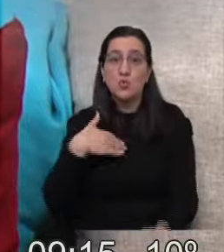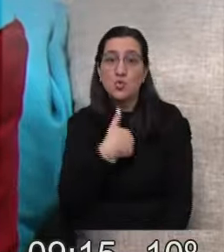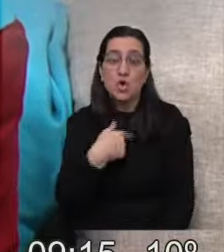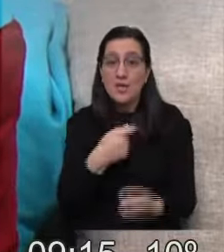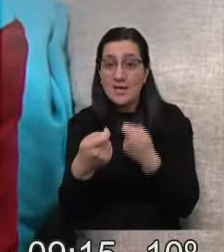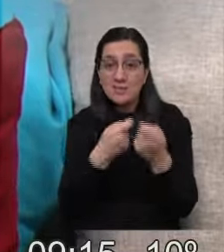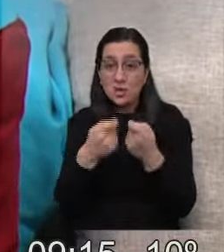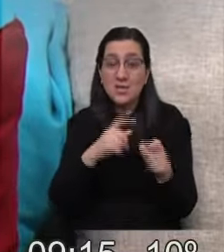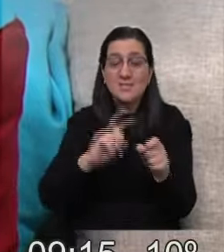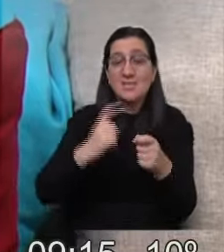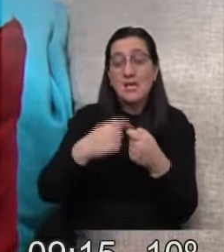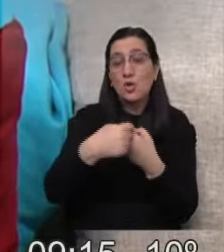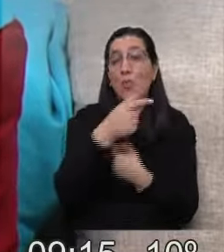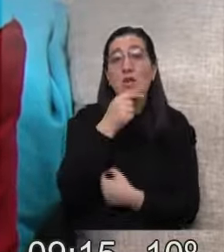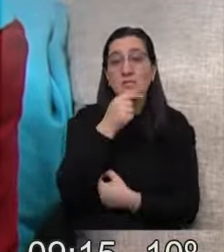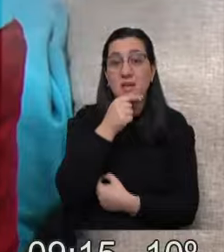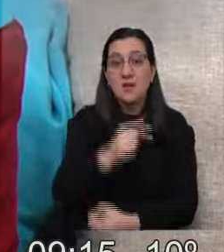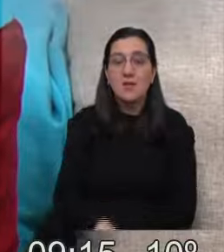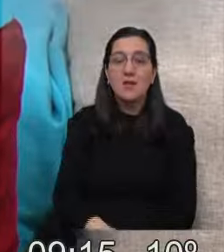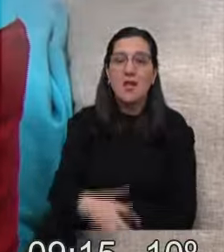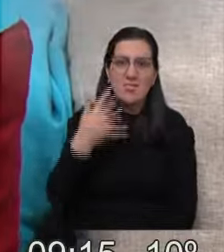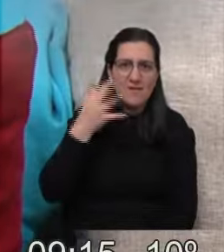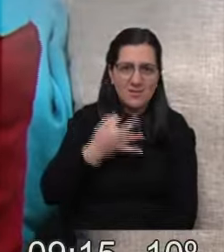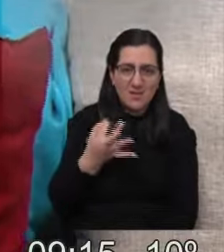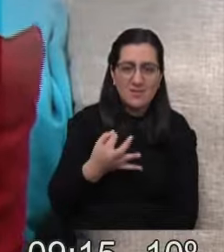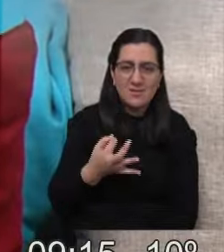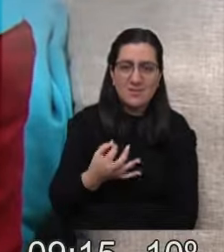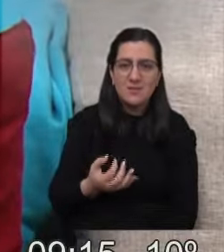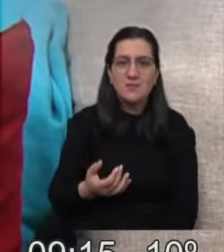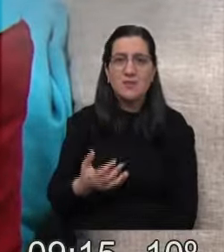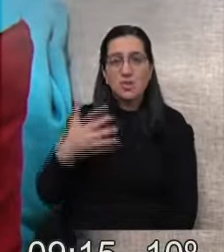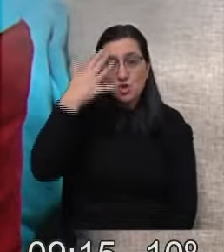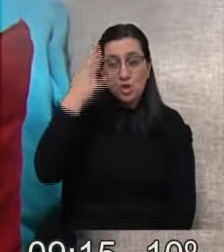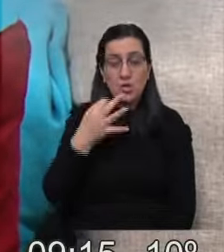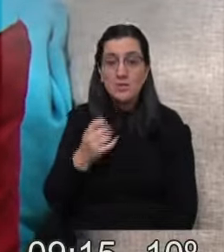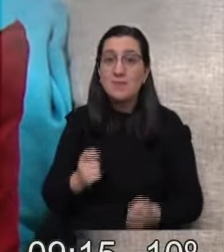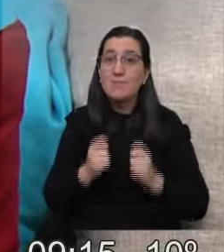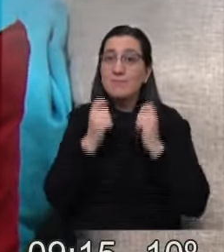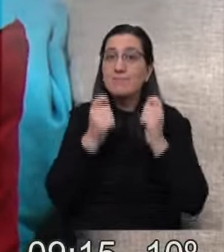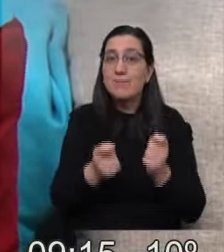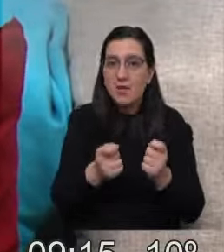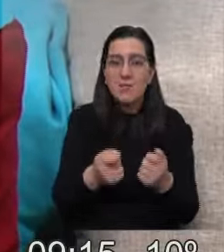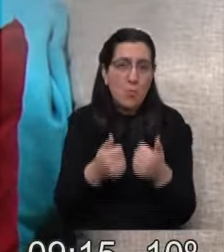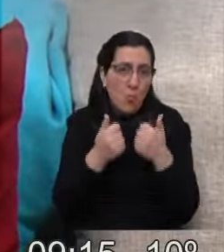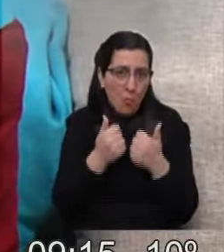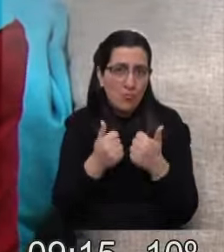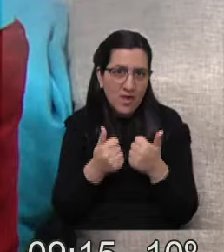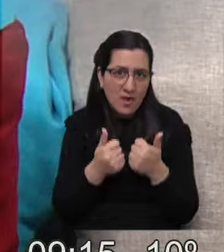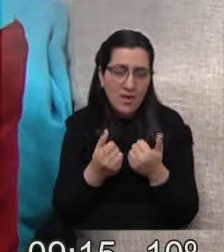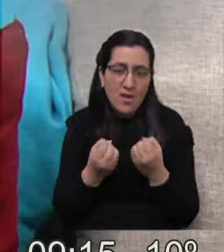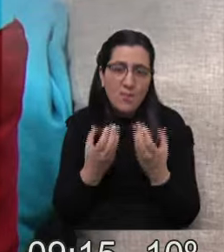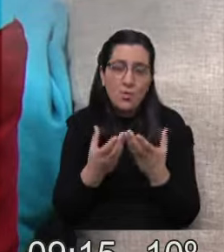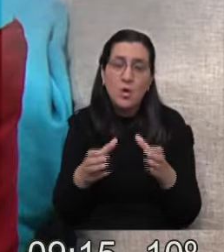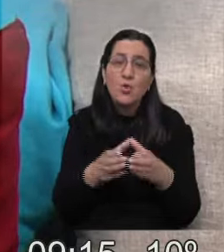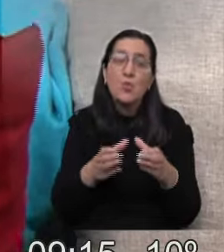del sindicato policial. Y de verdad, creo que ese pasaje de postas hace bien, porque el Partido Colorado